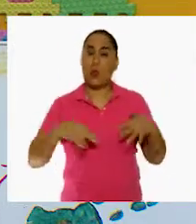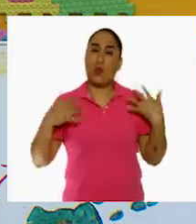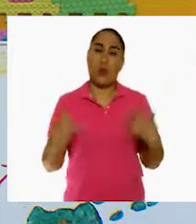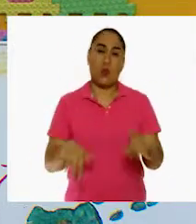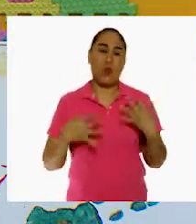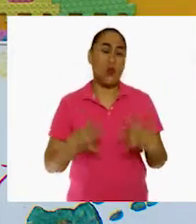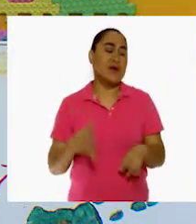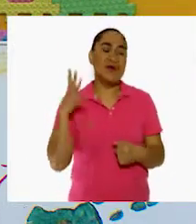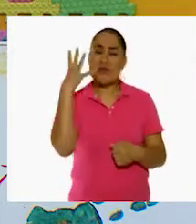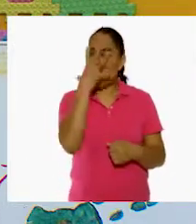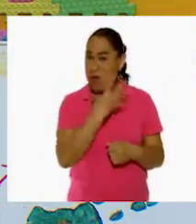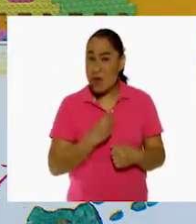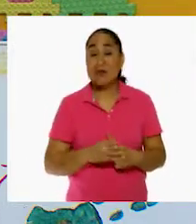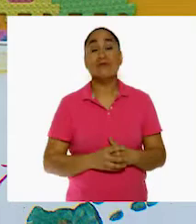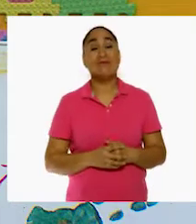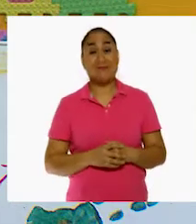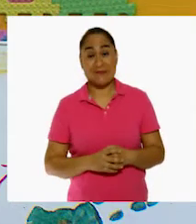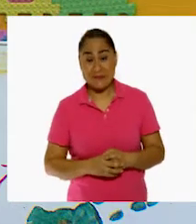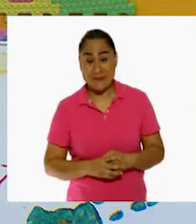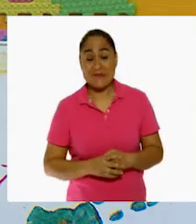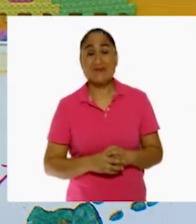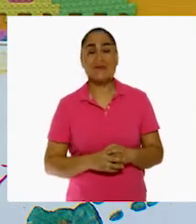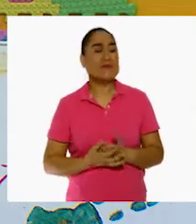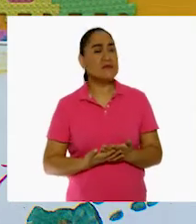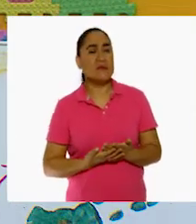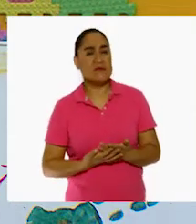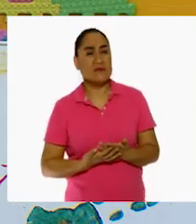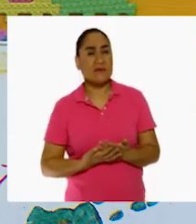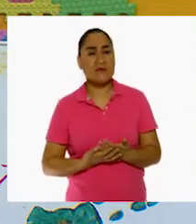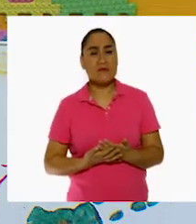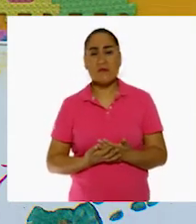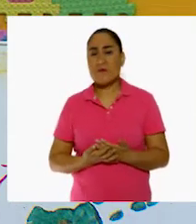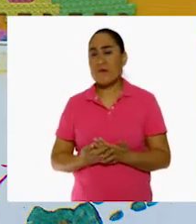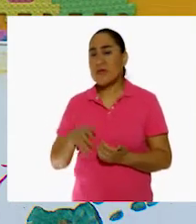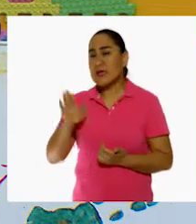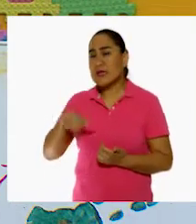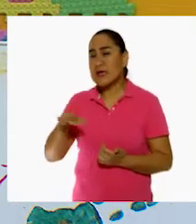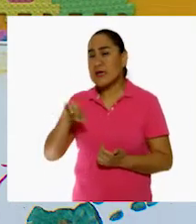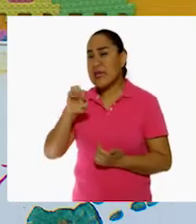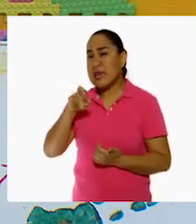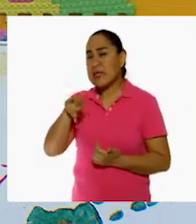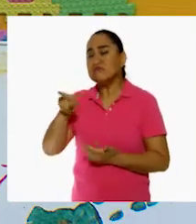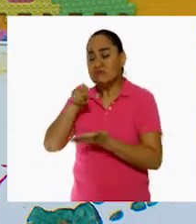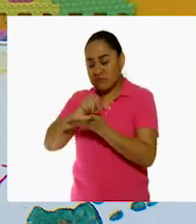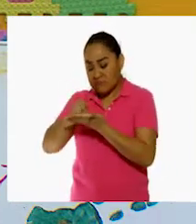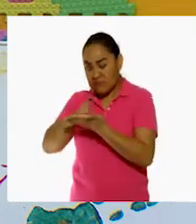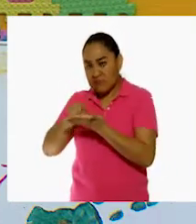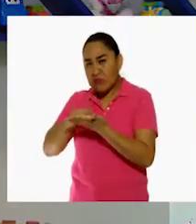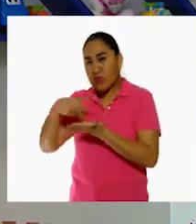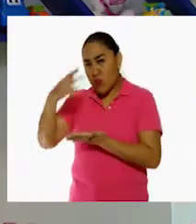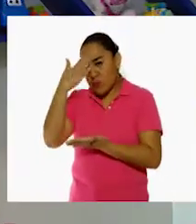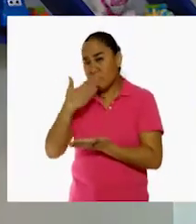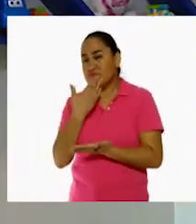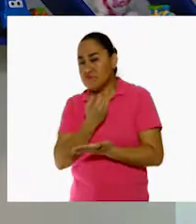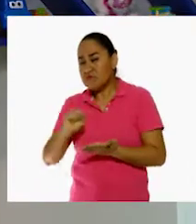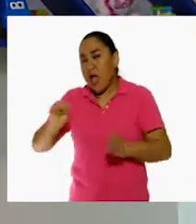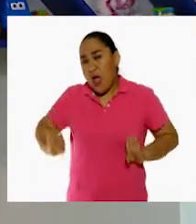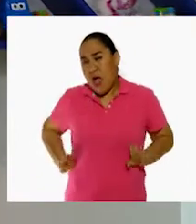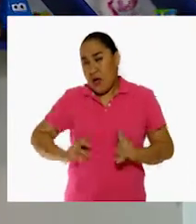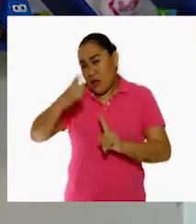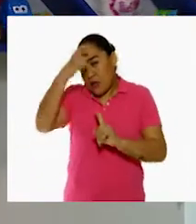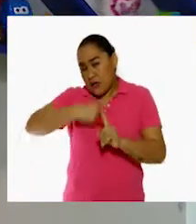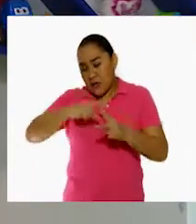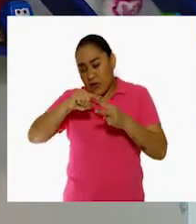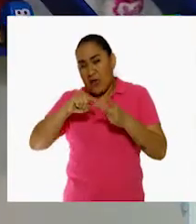qué bonito! Eric, ¿tú qué escribiste en tus habilidades y cualidades? Ah, bueno, yo escribí